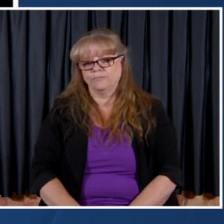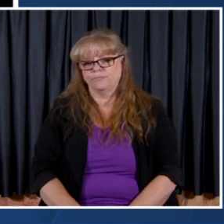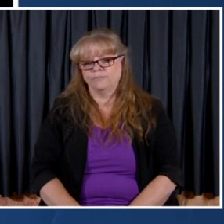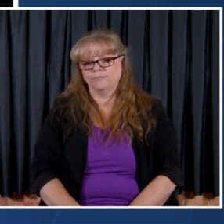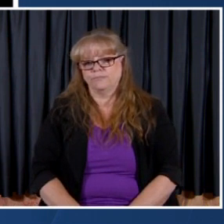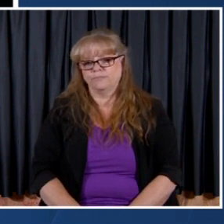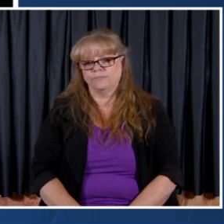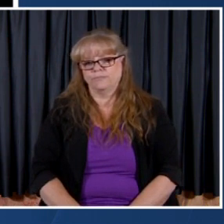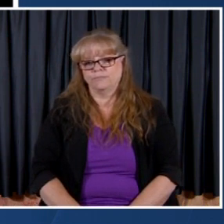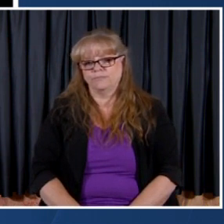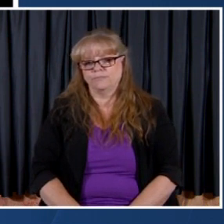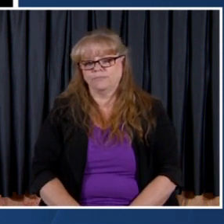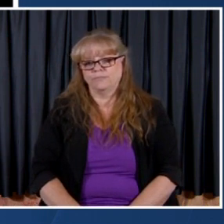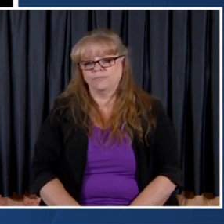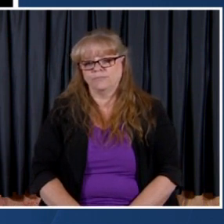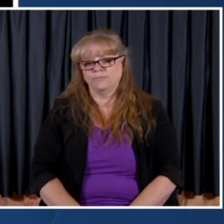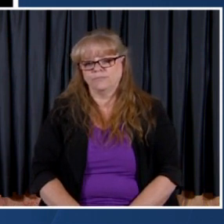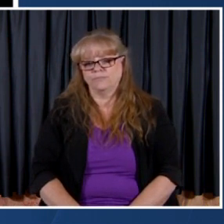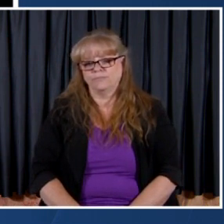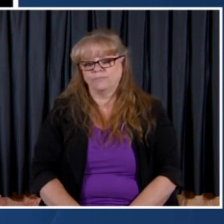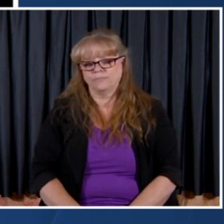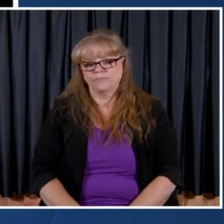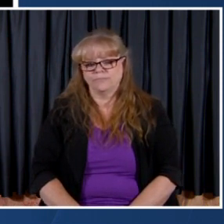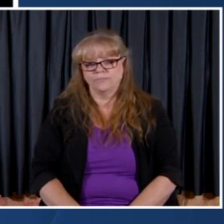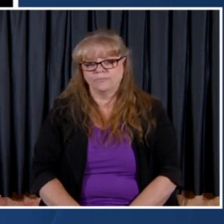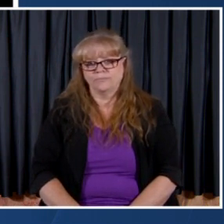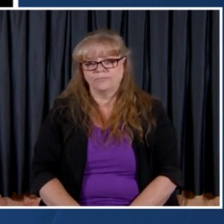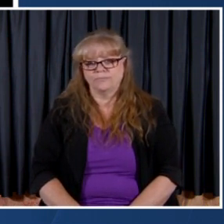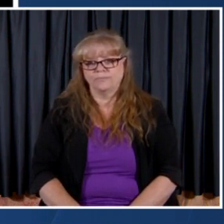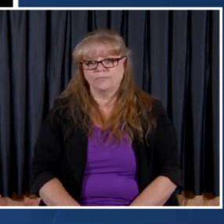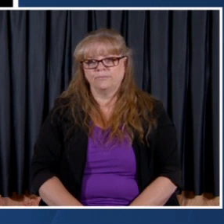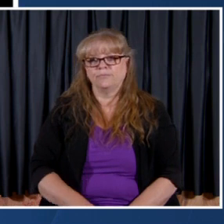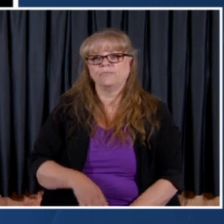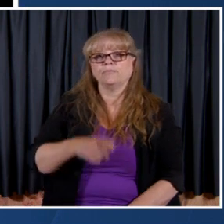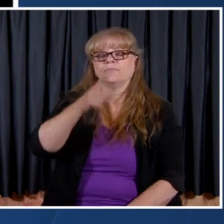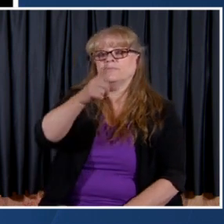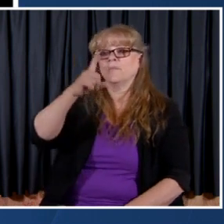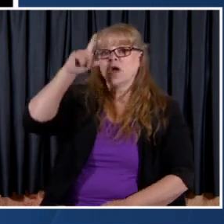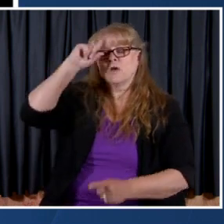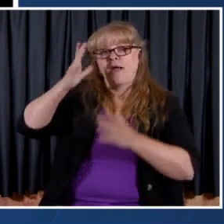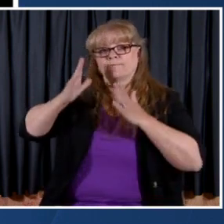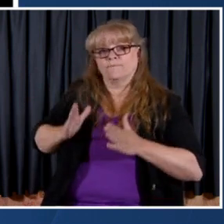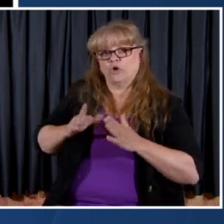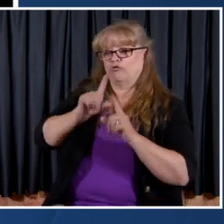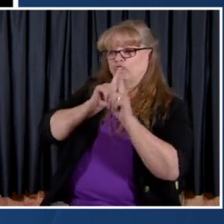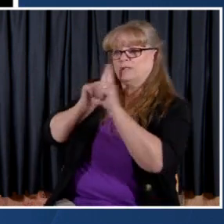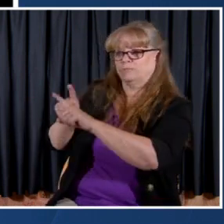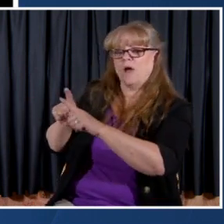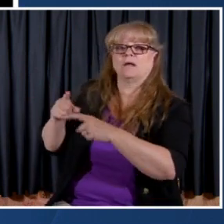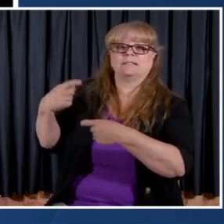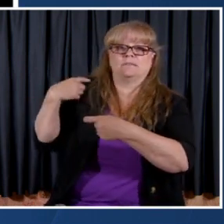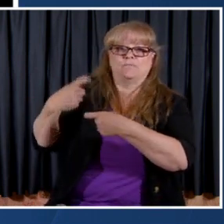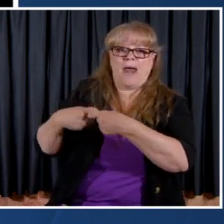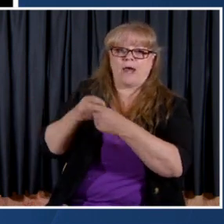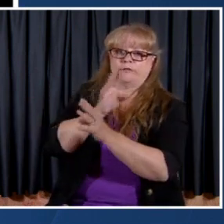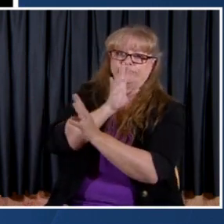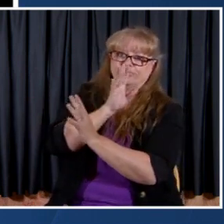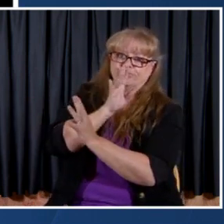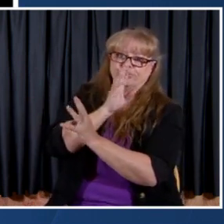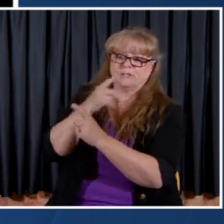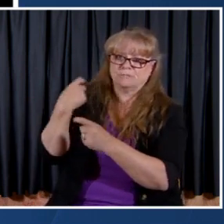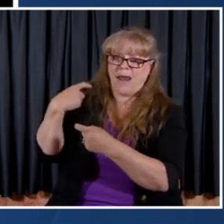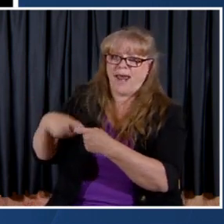Ya la mayoría que personas quien tienen COVID-19 a mejorar y a tener